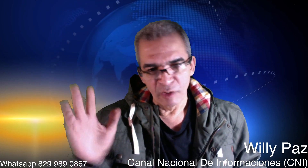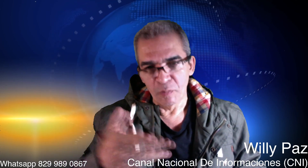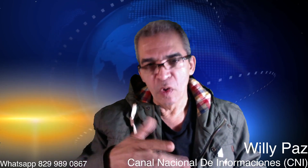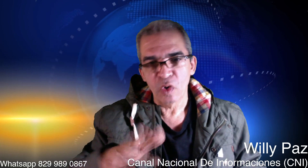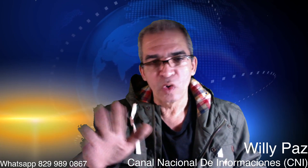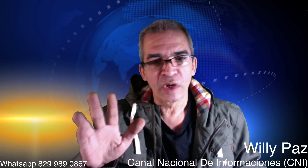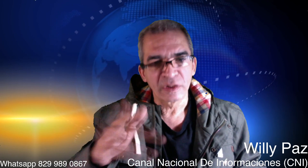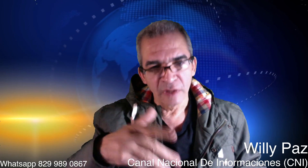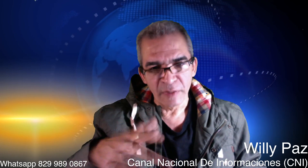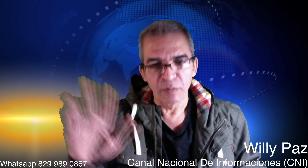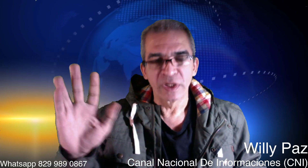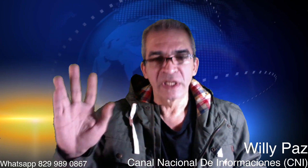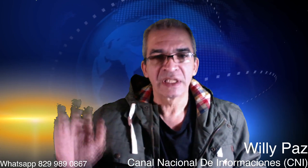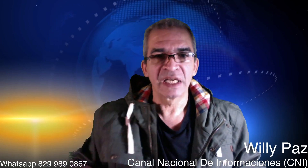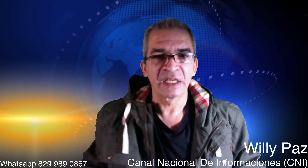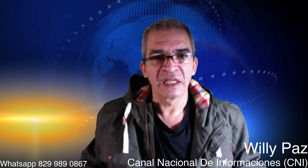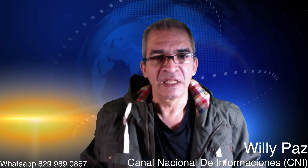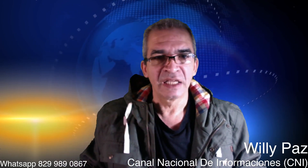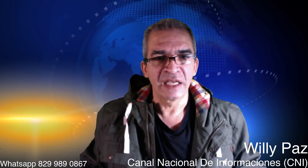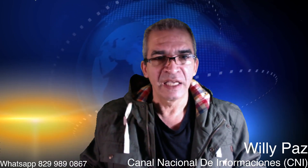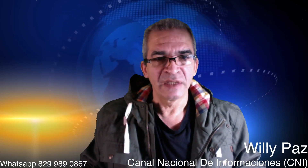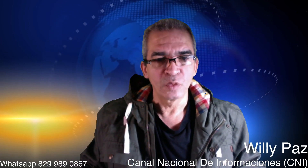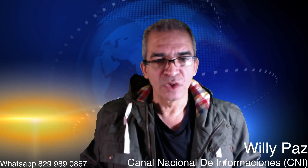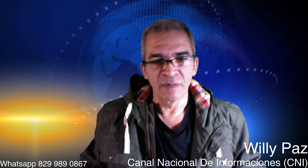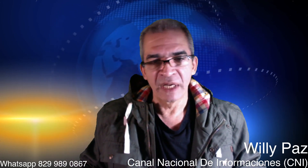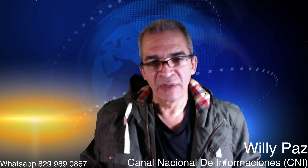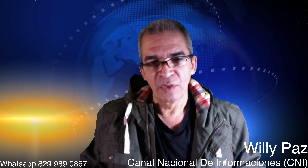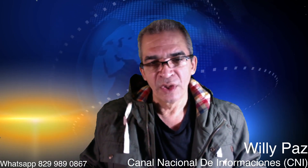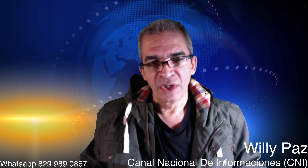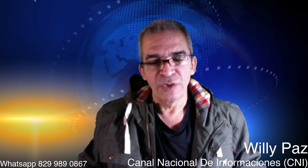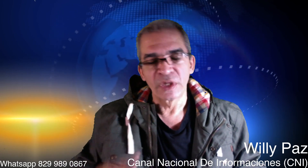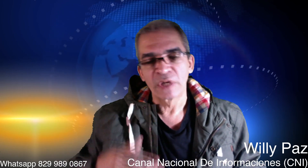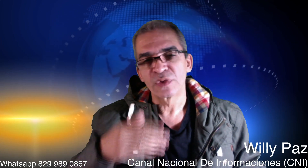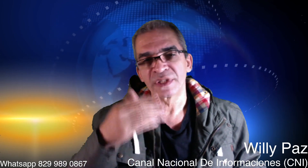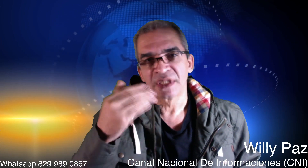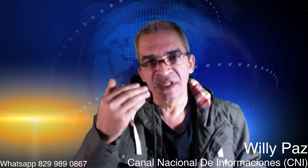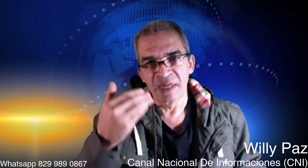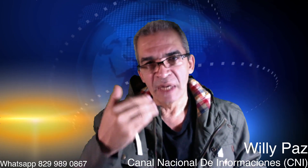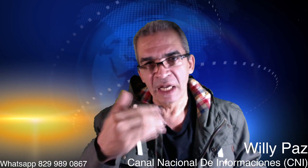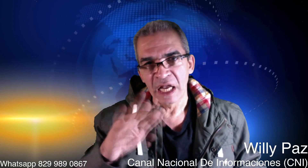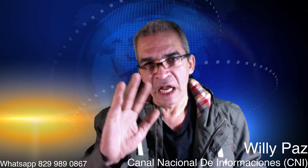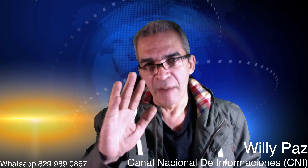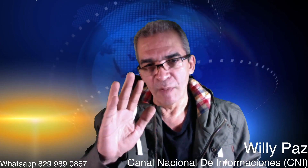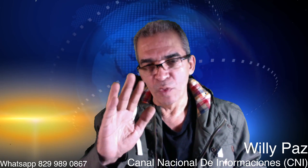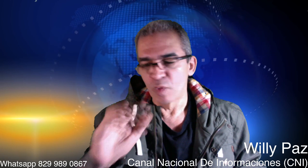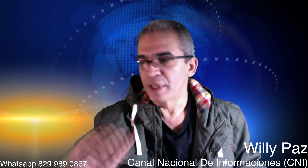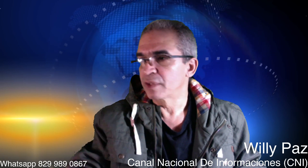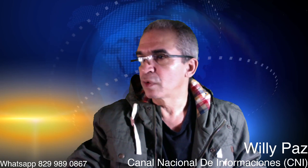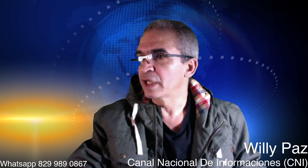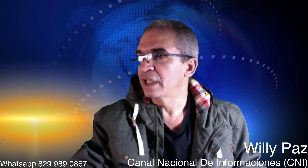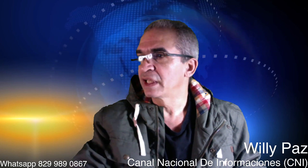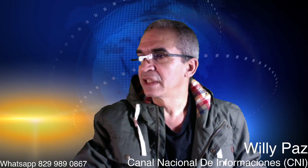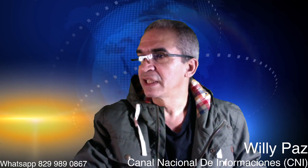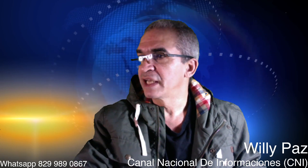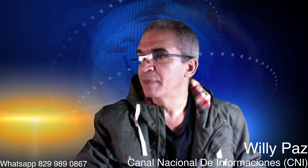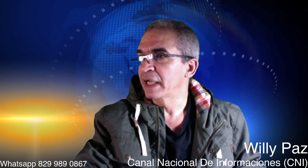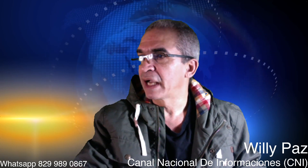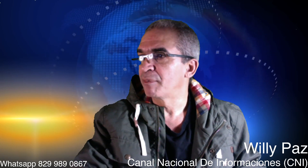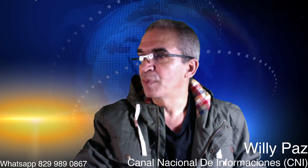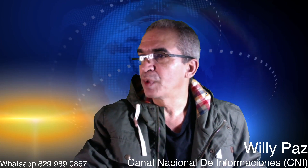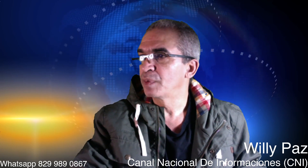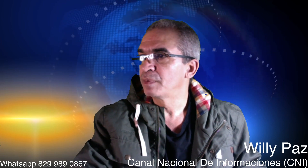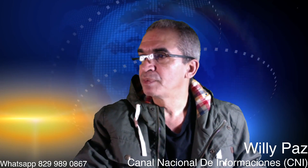desentusiasmar a los pocos que todavía pueden estar entusiasmado de una cosa que se le llama cambio, un gobierno que se